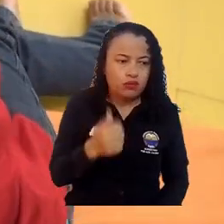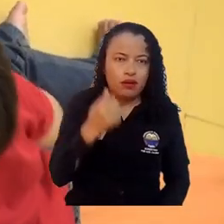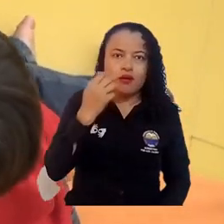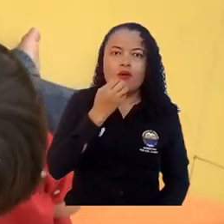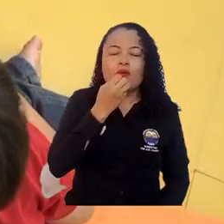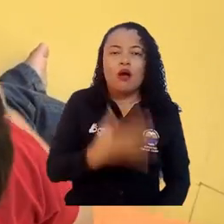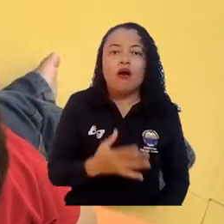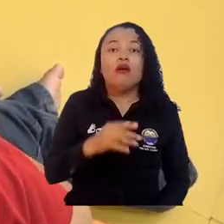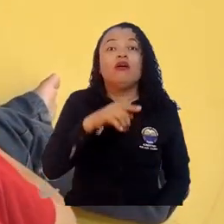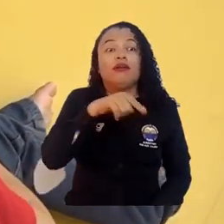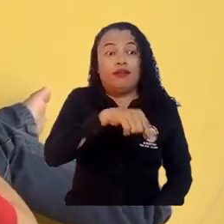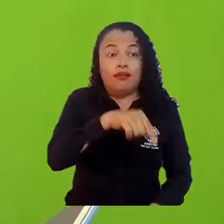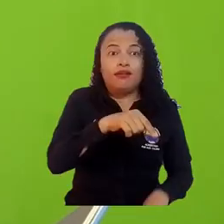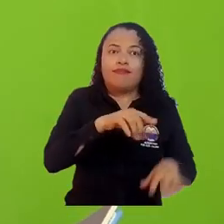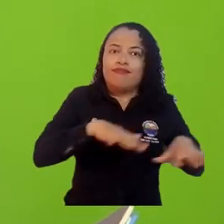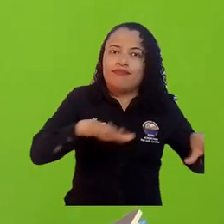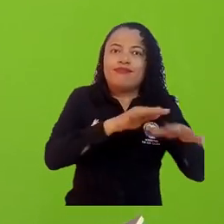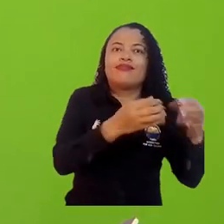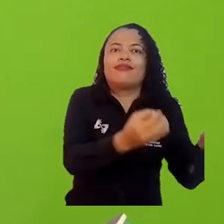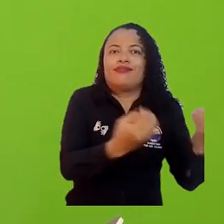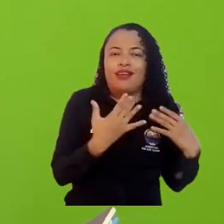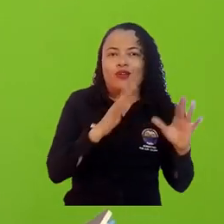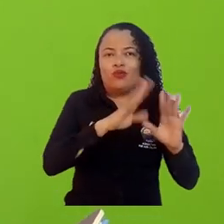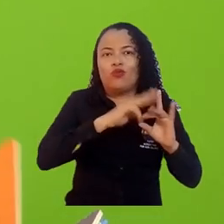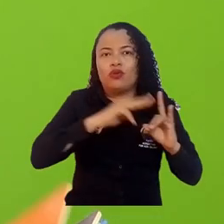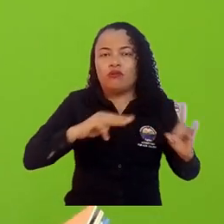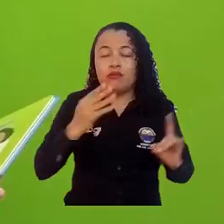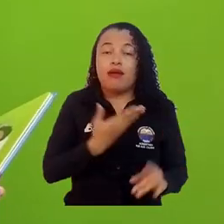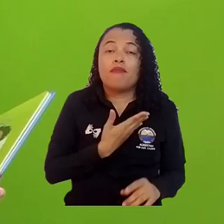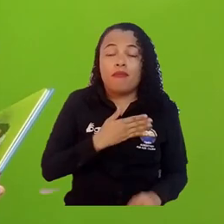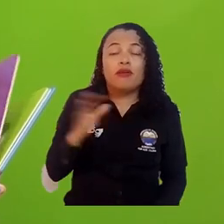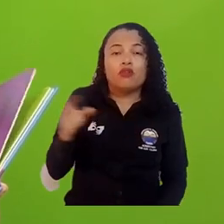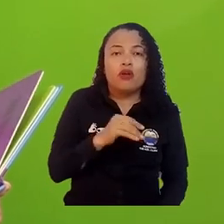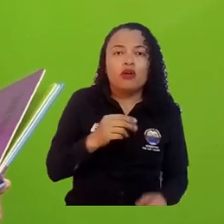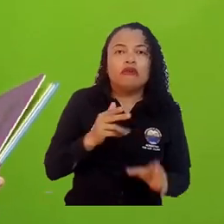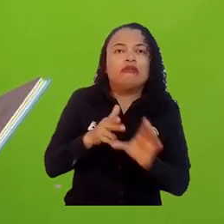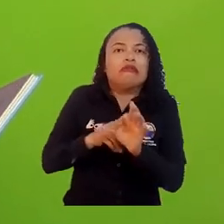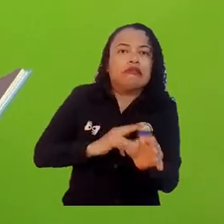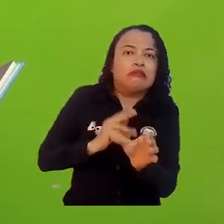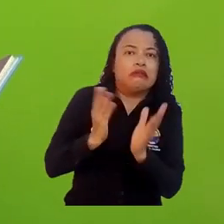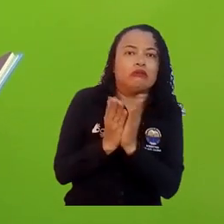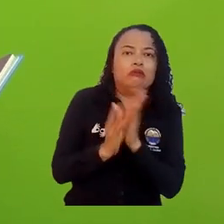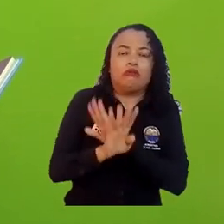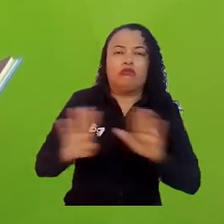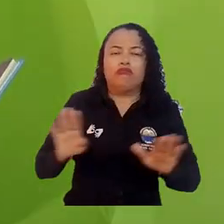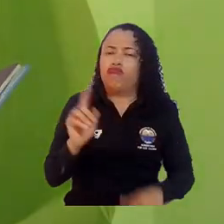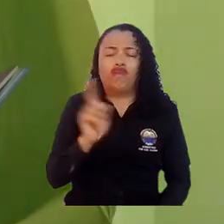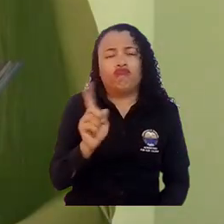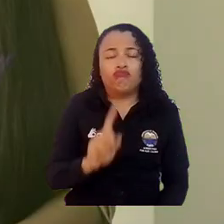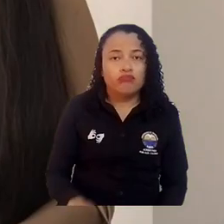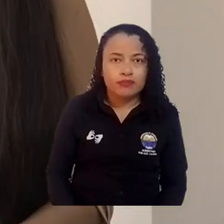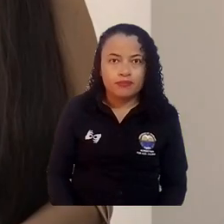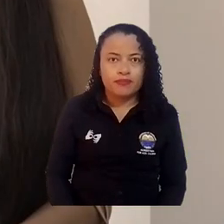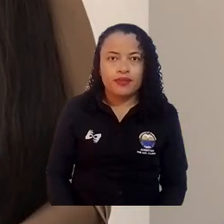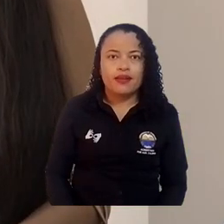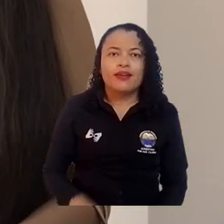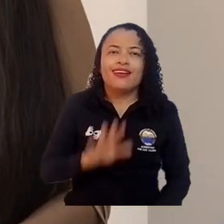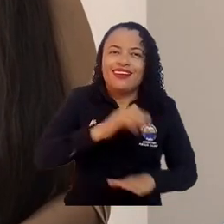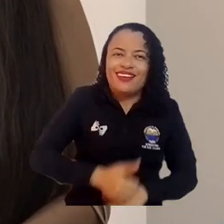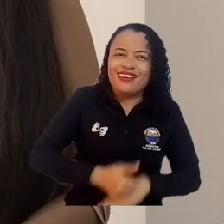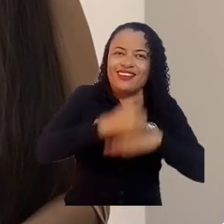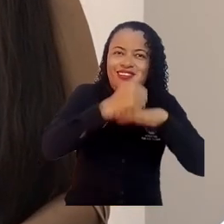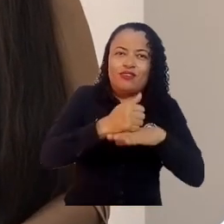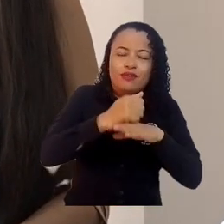espectacular y la verdad es que es un espacio que la universidad nos ha brindado a todas las madres para que no desertemos de los estudios. Para el rector Pablo